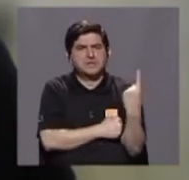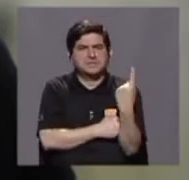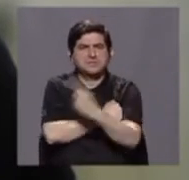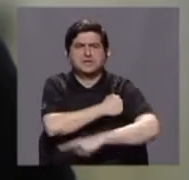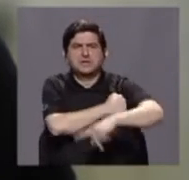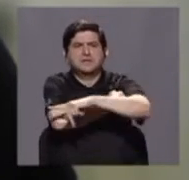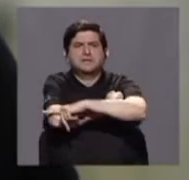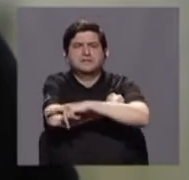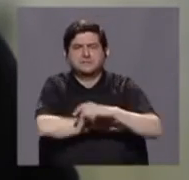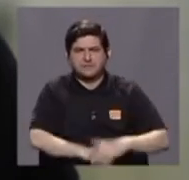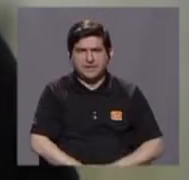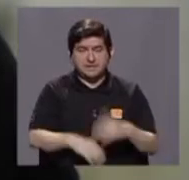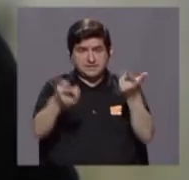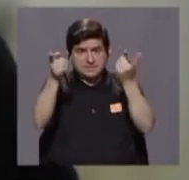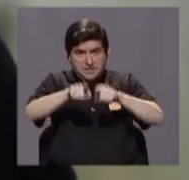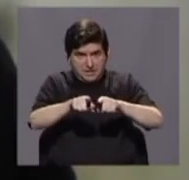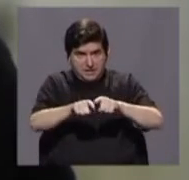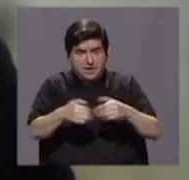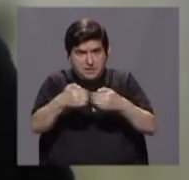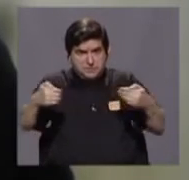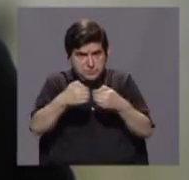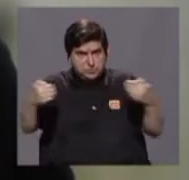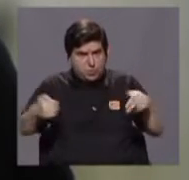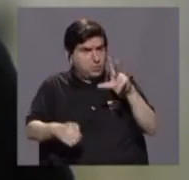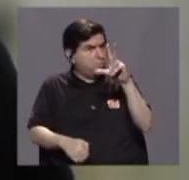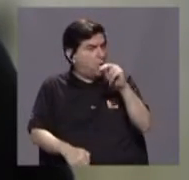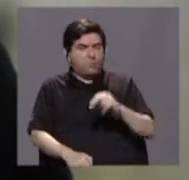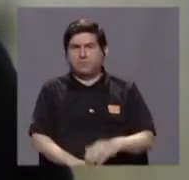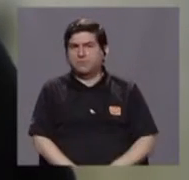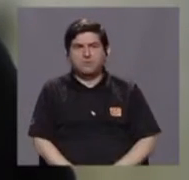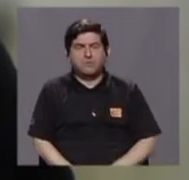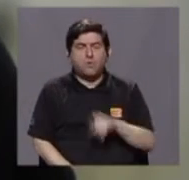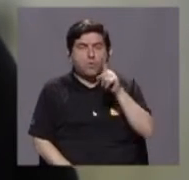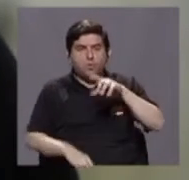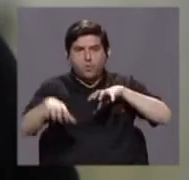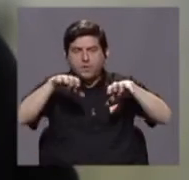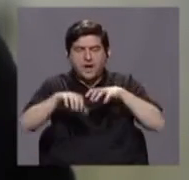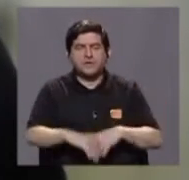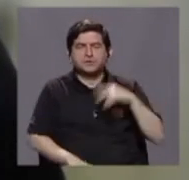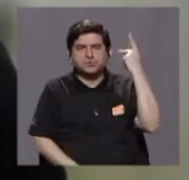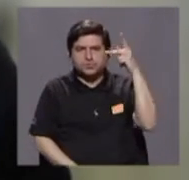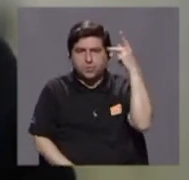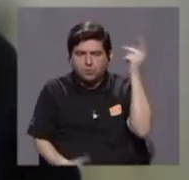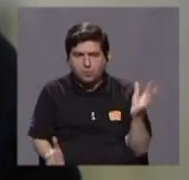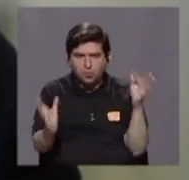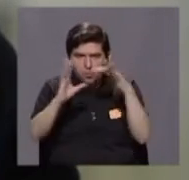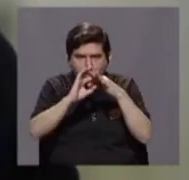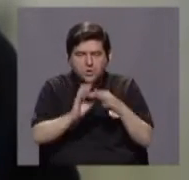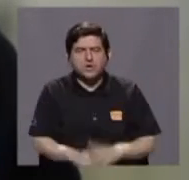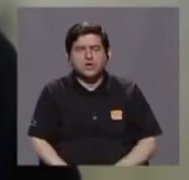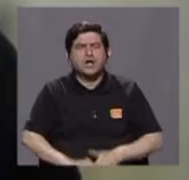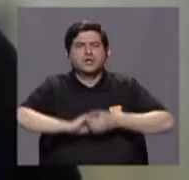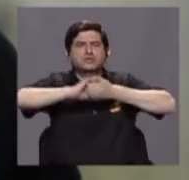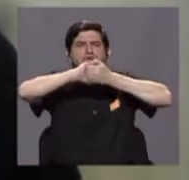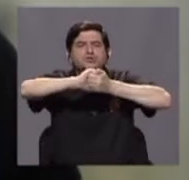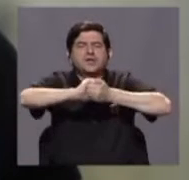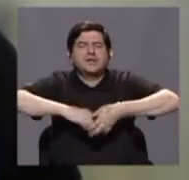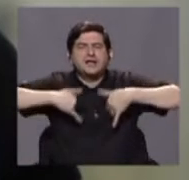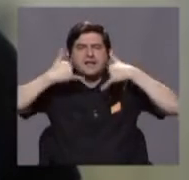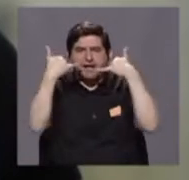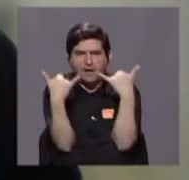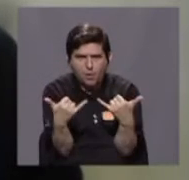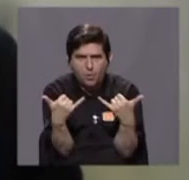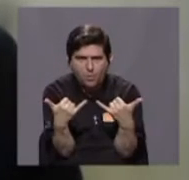países, cada uno por su cuenta, sino de una acción política conjunta. La solidaridad que tenemos